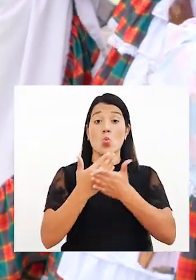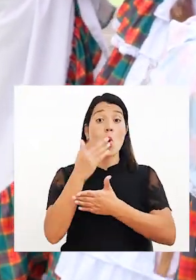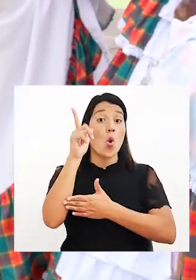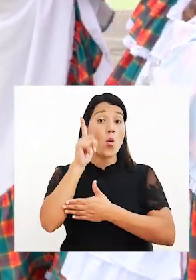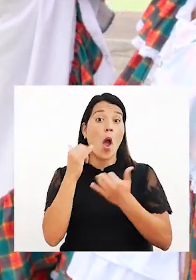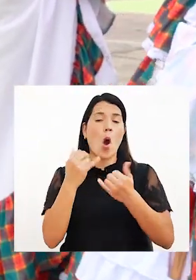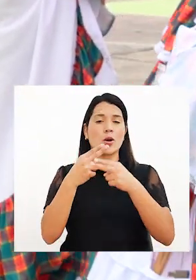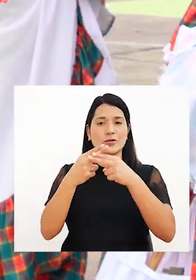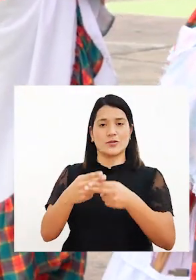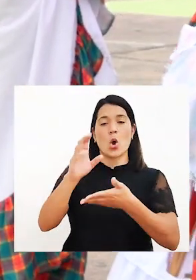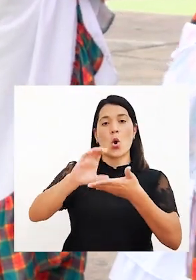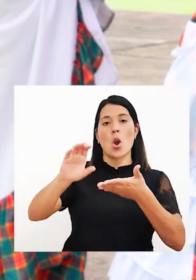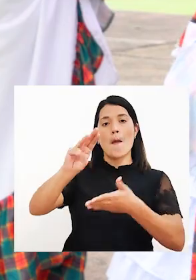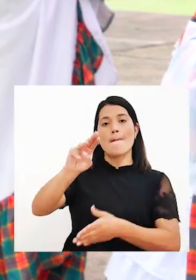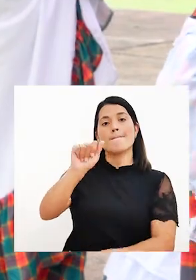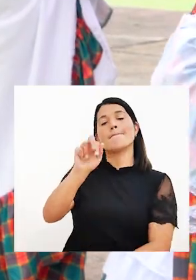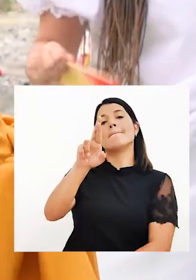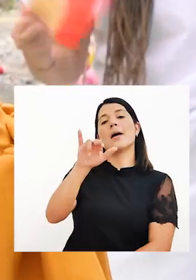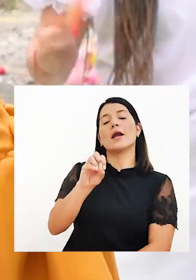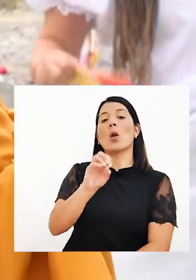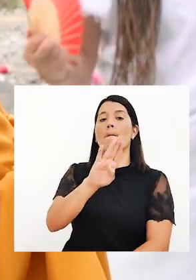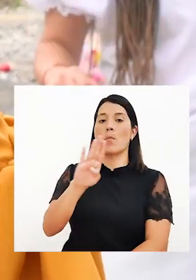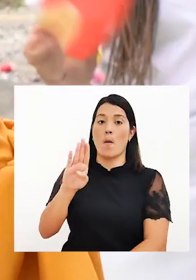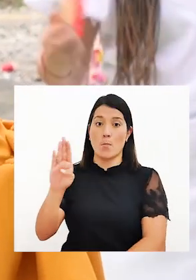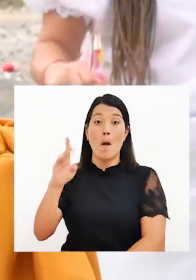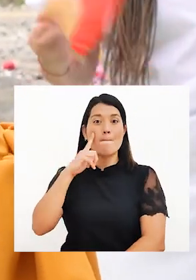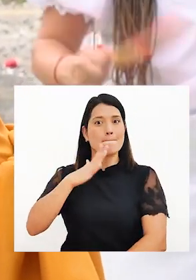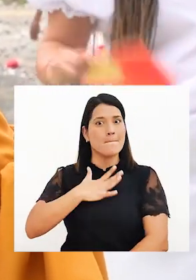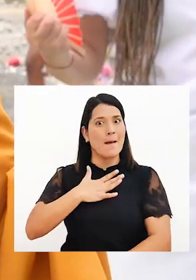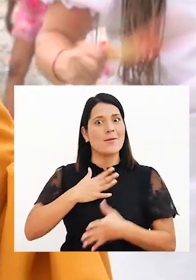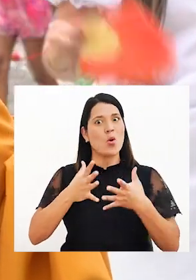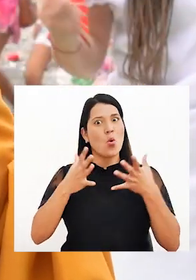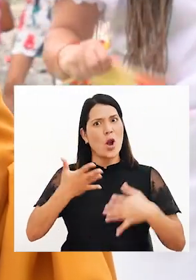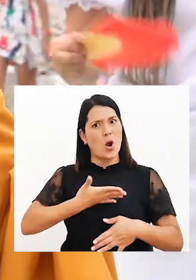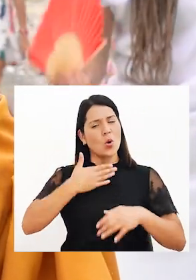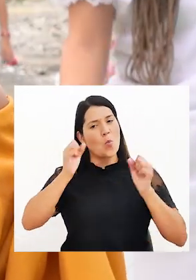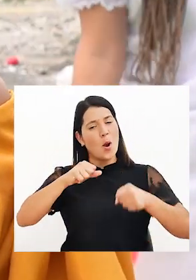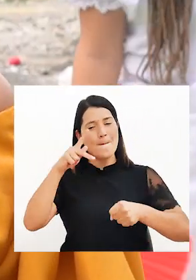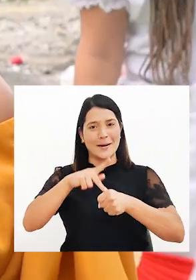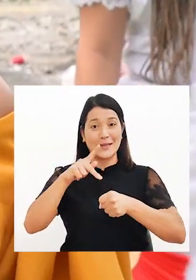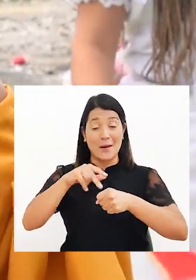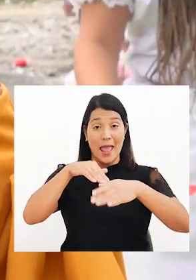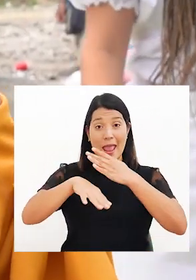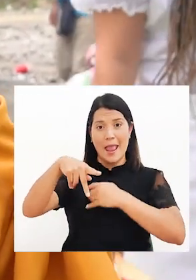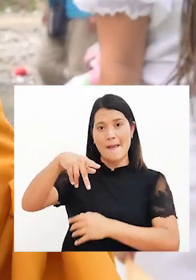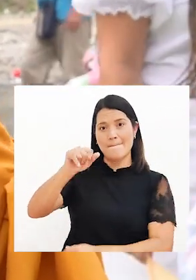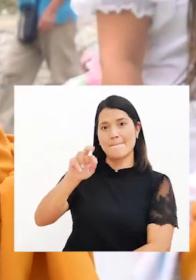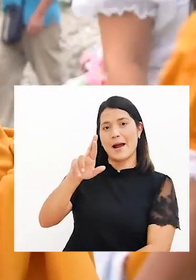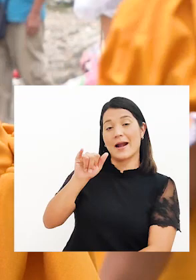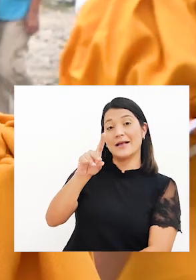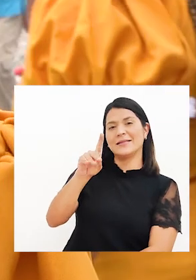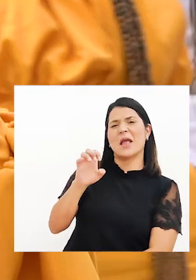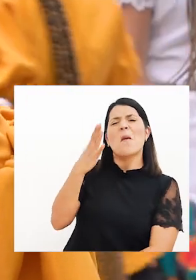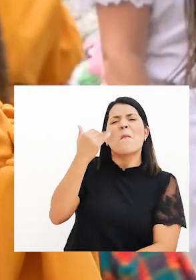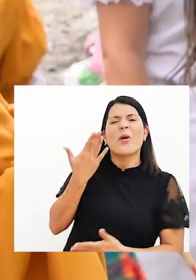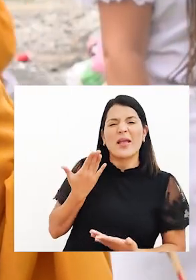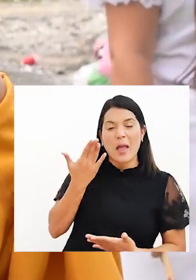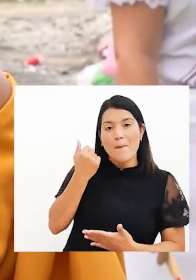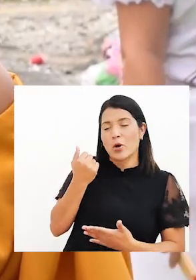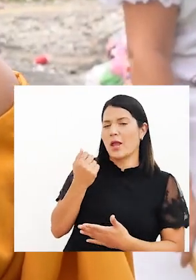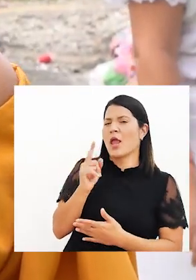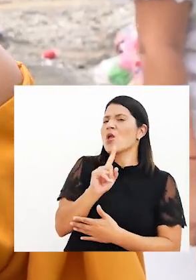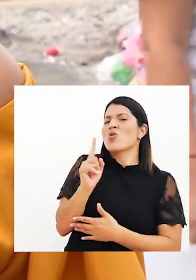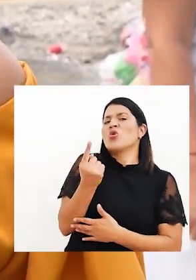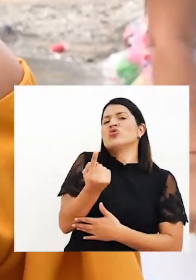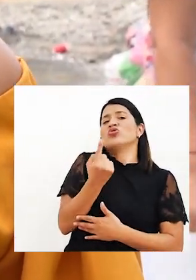ahora conocido como Liceo Mario Burnburn. Para mí fue un orgullo haber participado en el Parade, porque el Parade es más allá de simplemente un